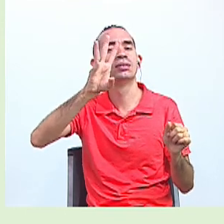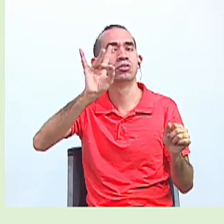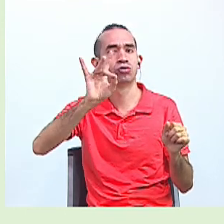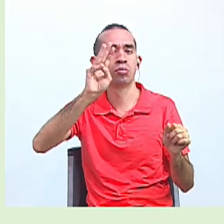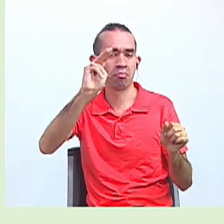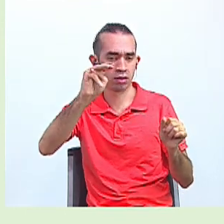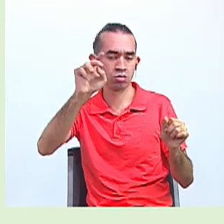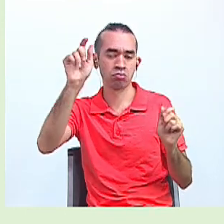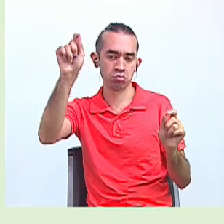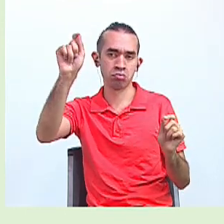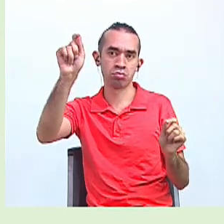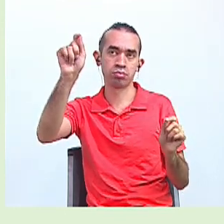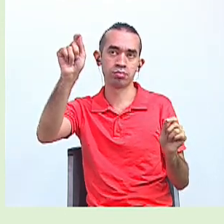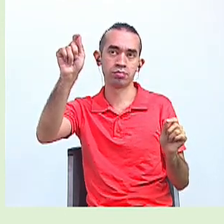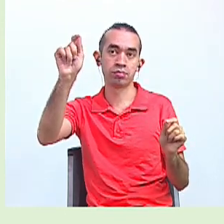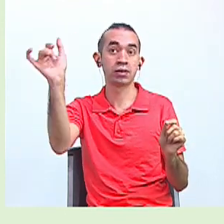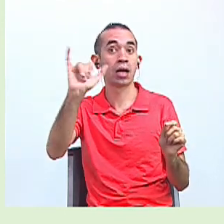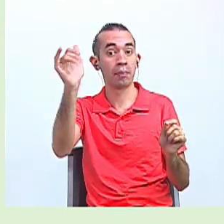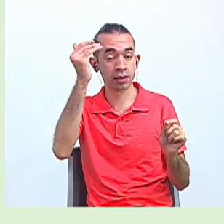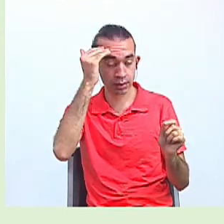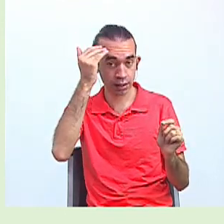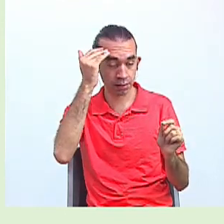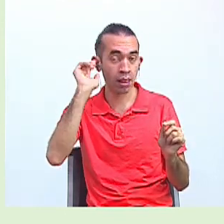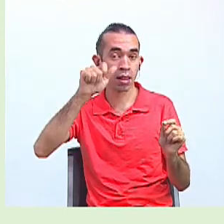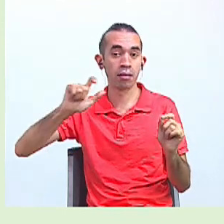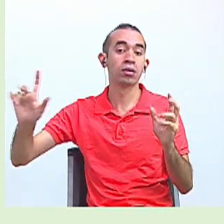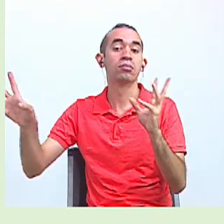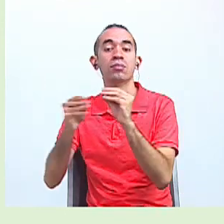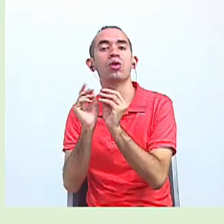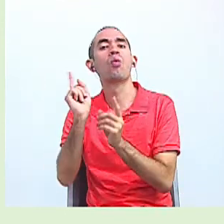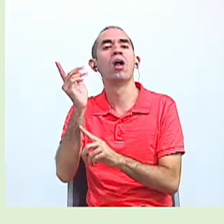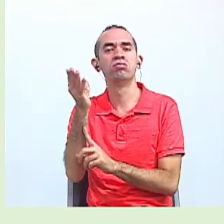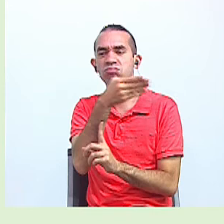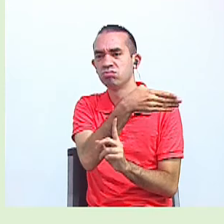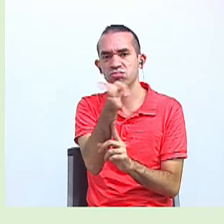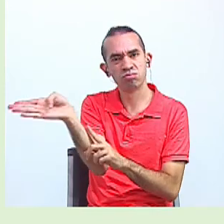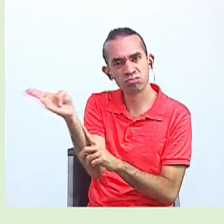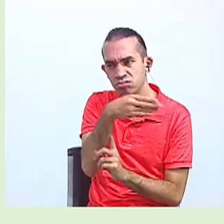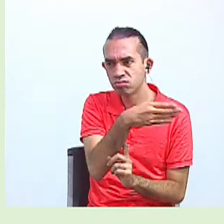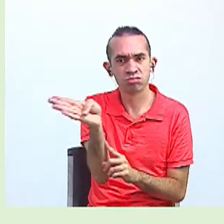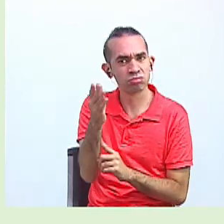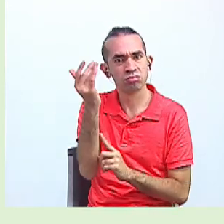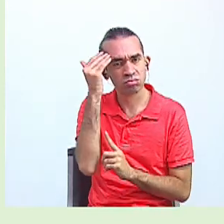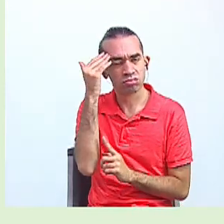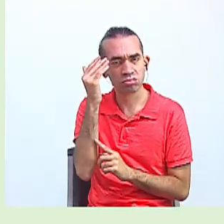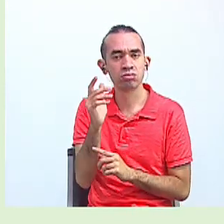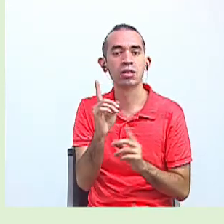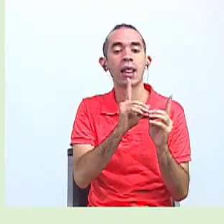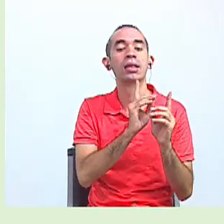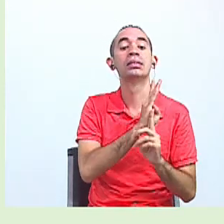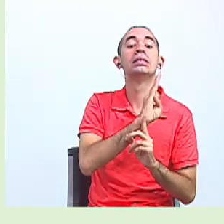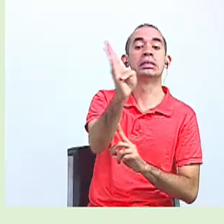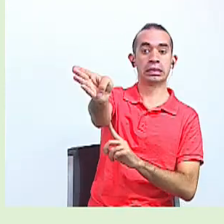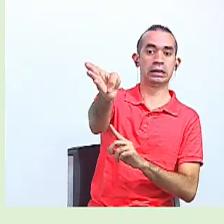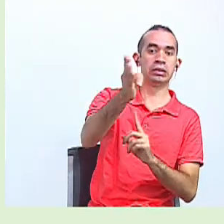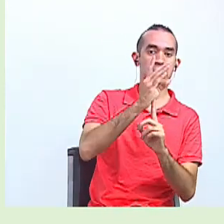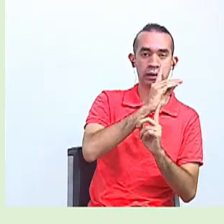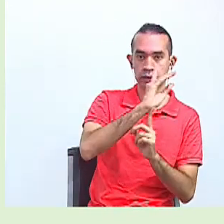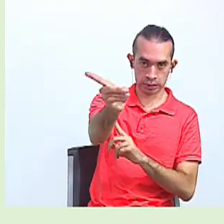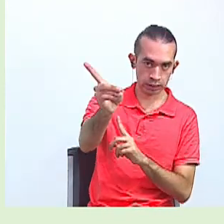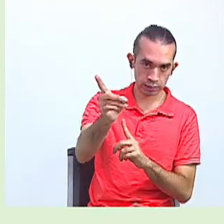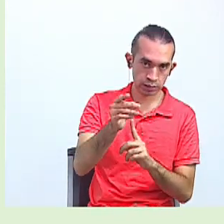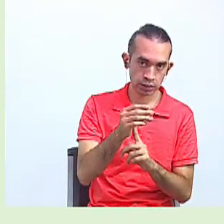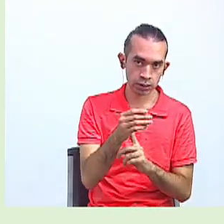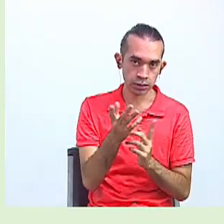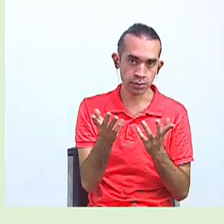565,68 metros. Además, debemos agregarle una dirección, porque recuerden que el desplazamiento es una cantidad vectorial. Por lo tanto,